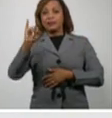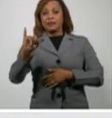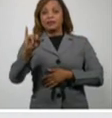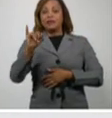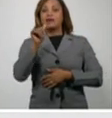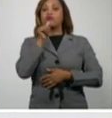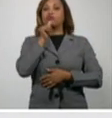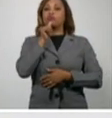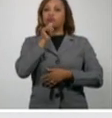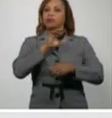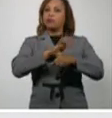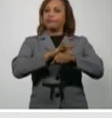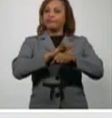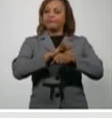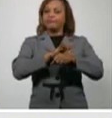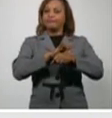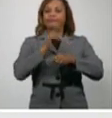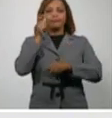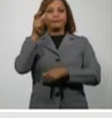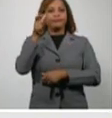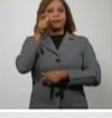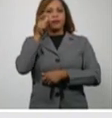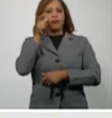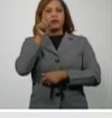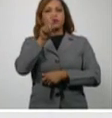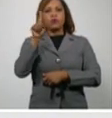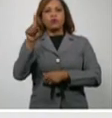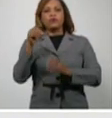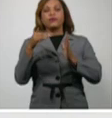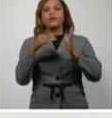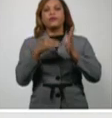sospechosos, en vigilancia